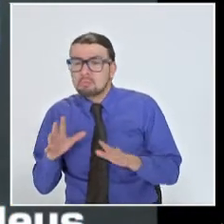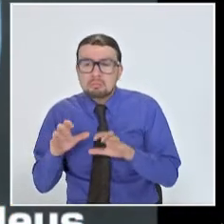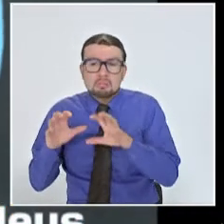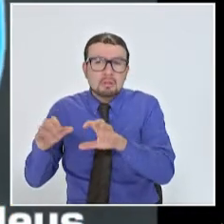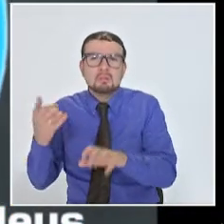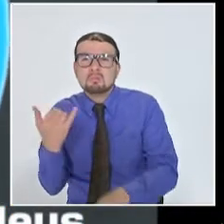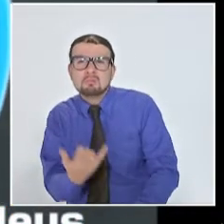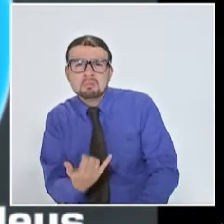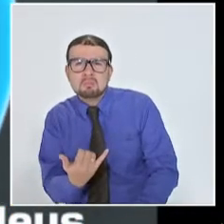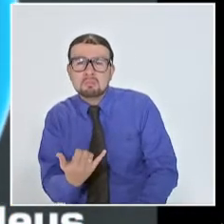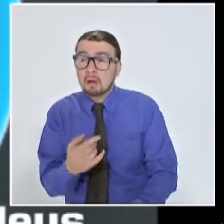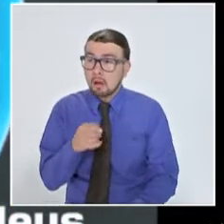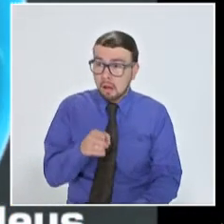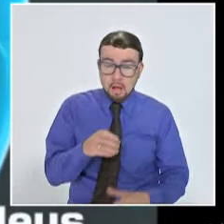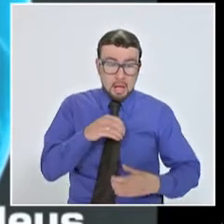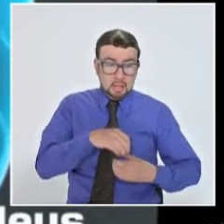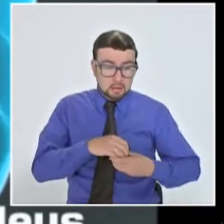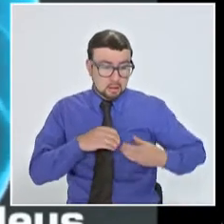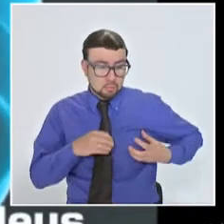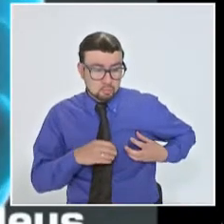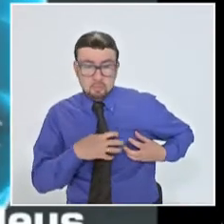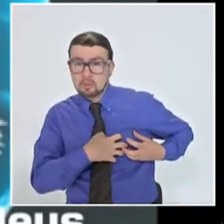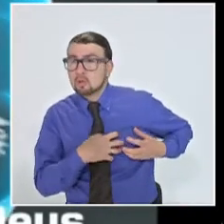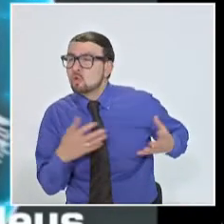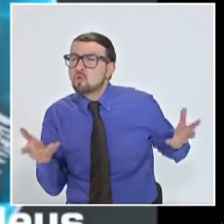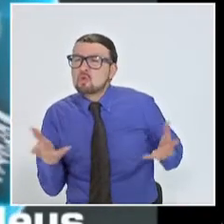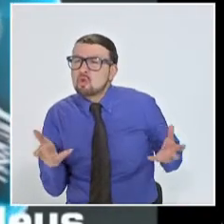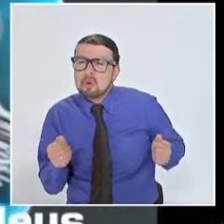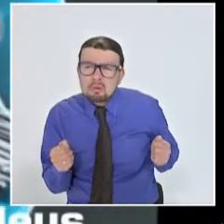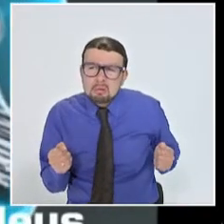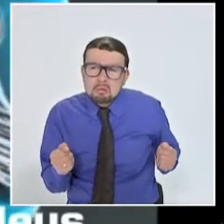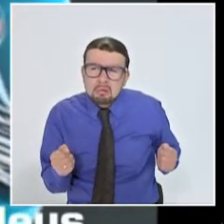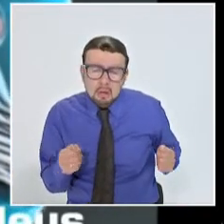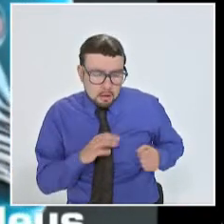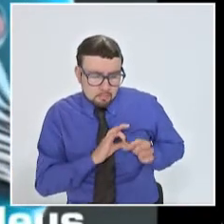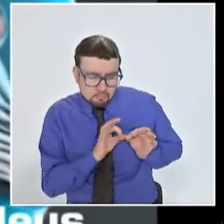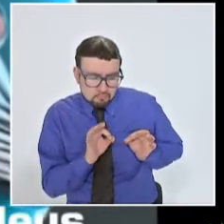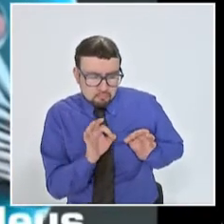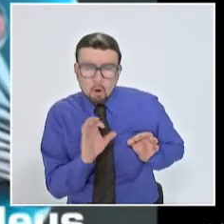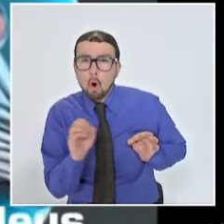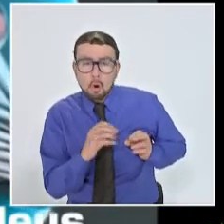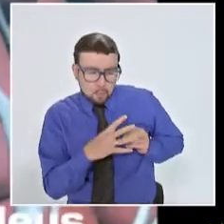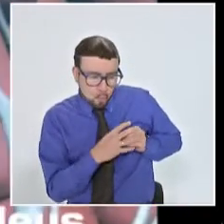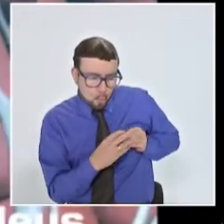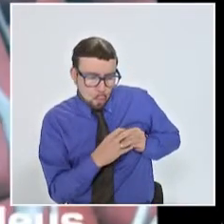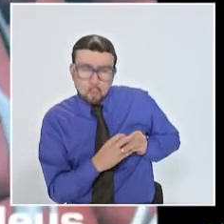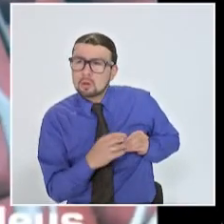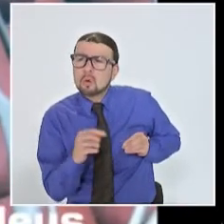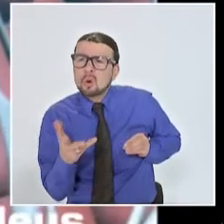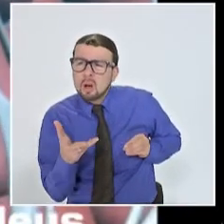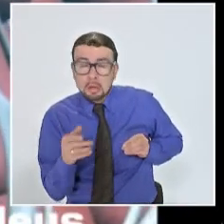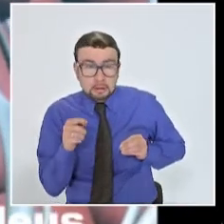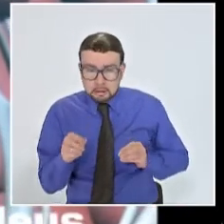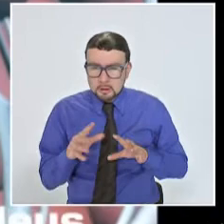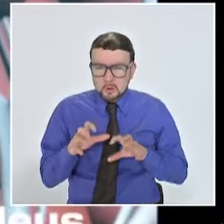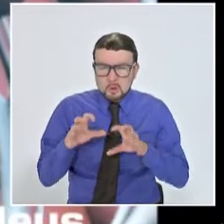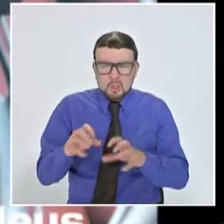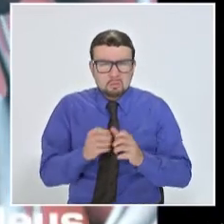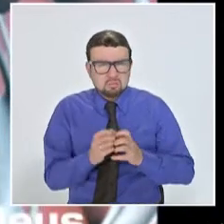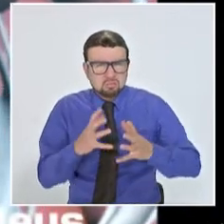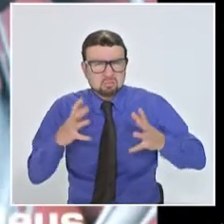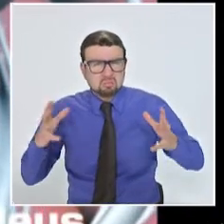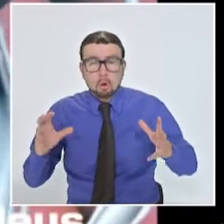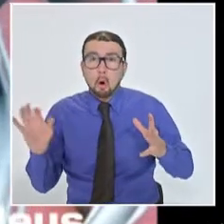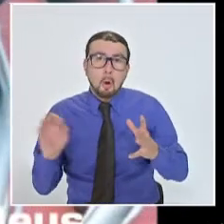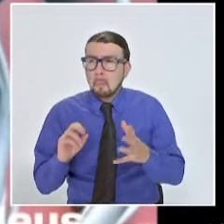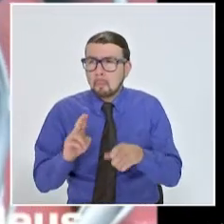el carcinoma, si se generó en los ductos o en los lóbulos. Me puede decir si el tumor es agresivo o no es agresivo con base en